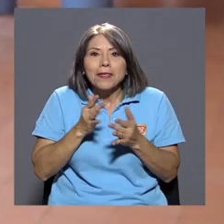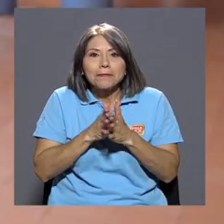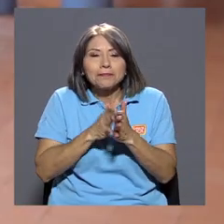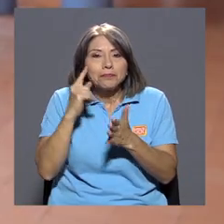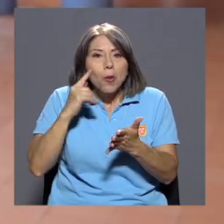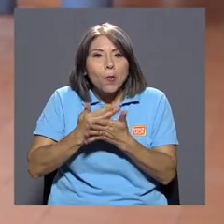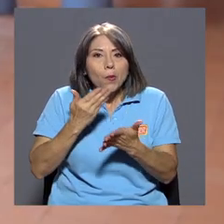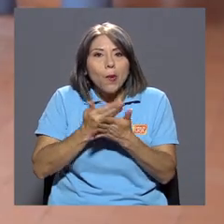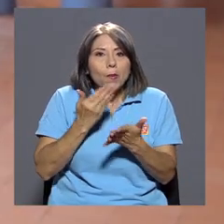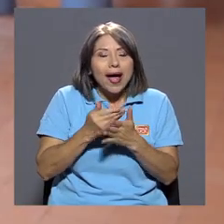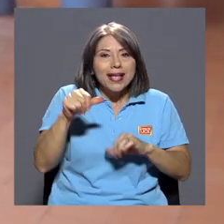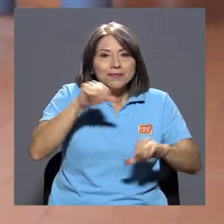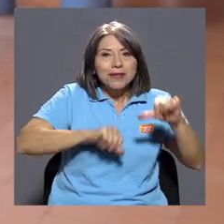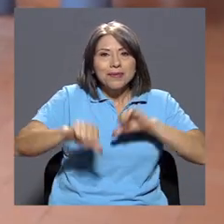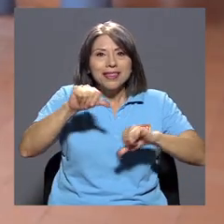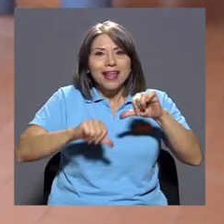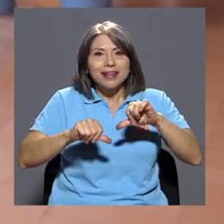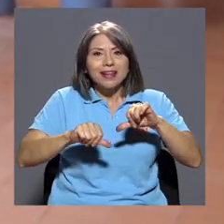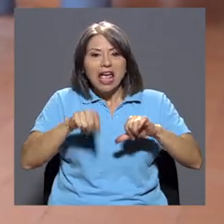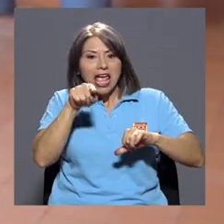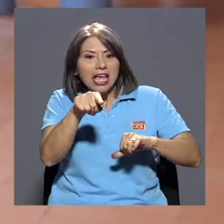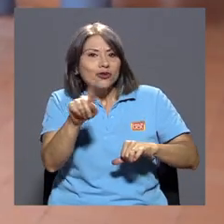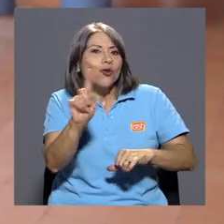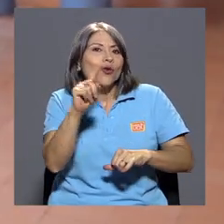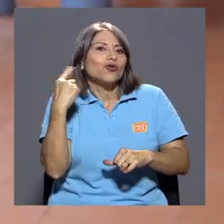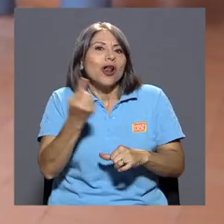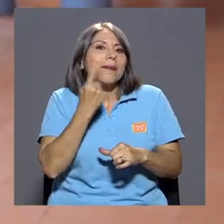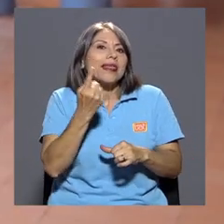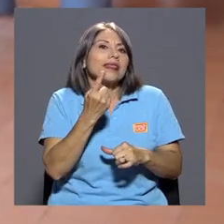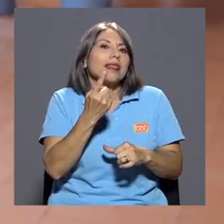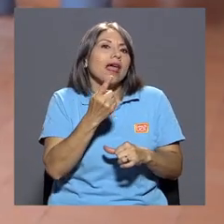esa innovación no sea nada más tal vez un recurso o